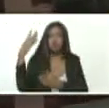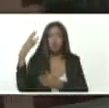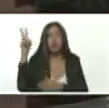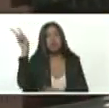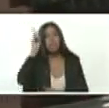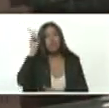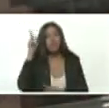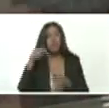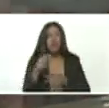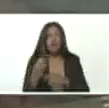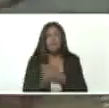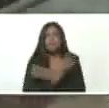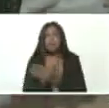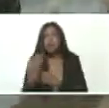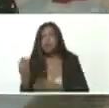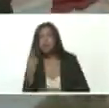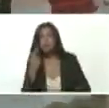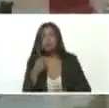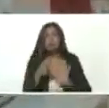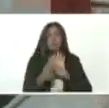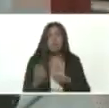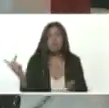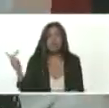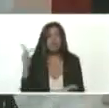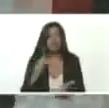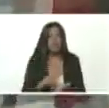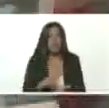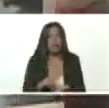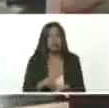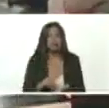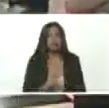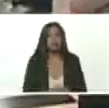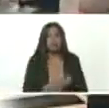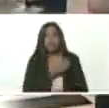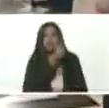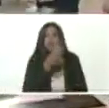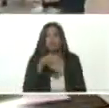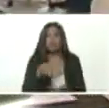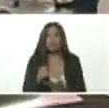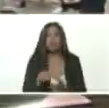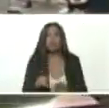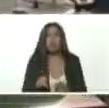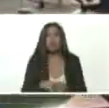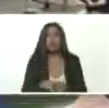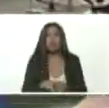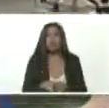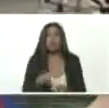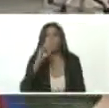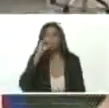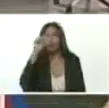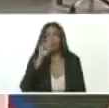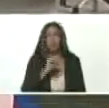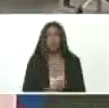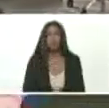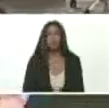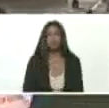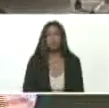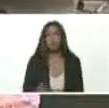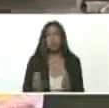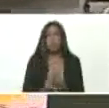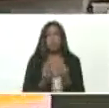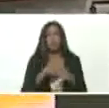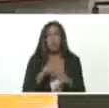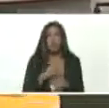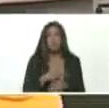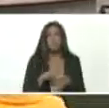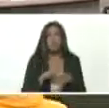de Miraflores. Tienen ustedes la llegada del jefe de Estado venezolano, Nicolás Maduro, en compañía del ministro